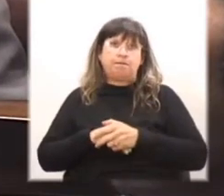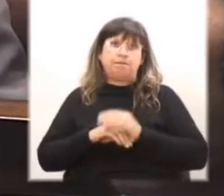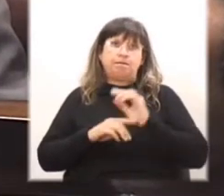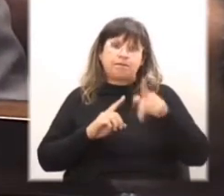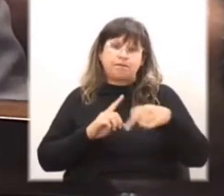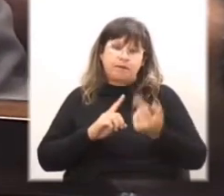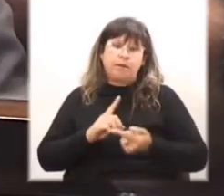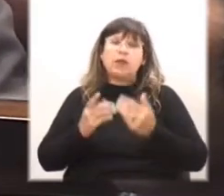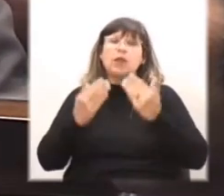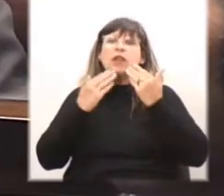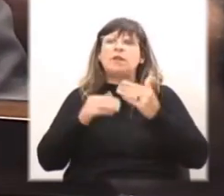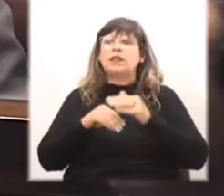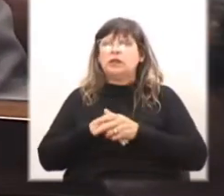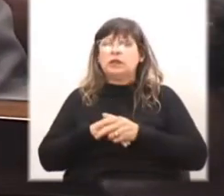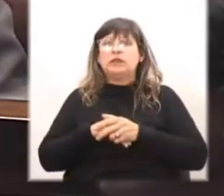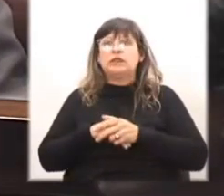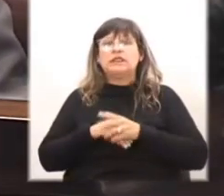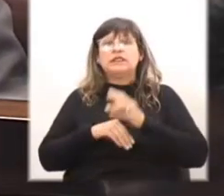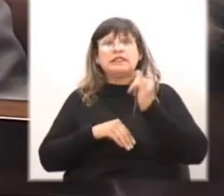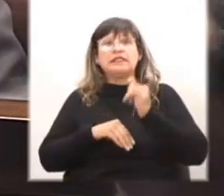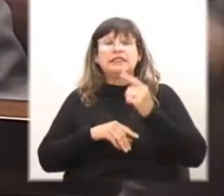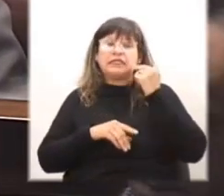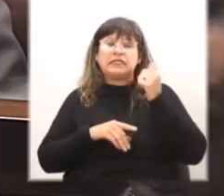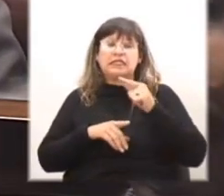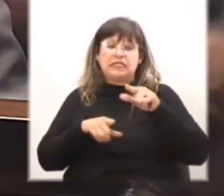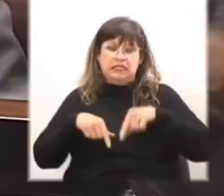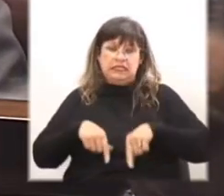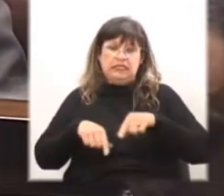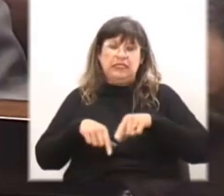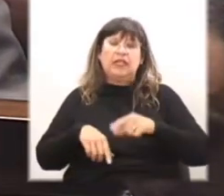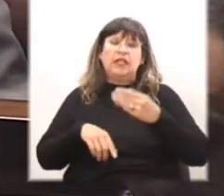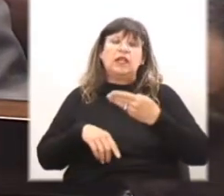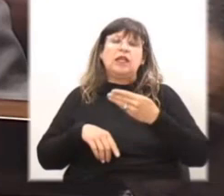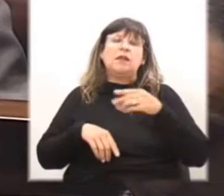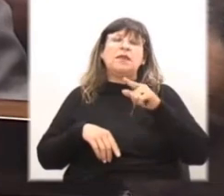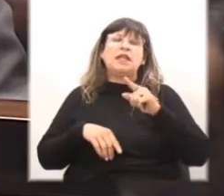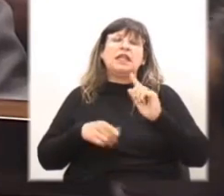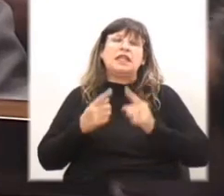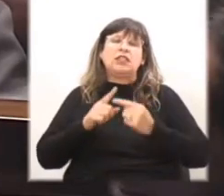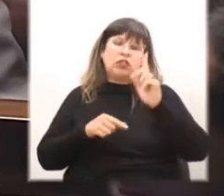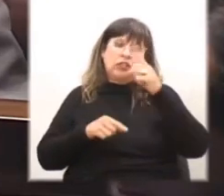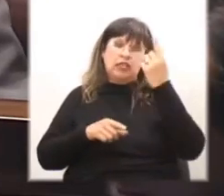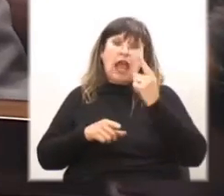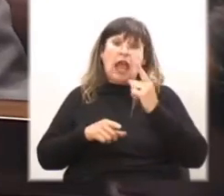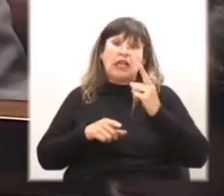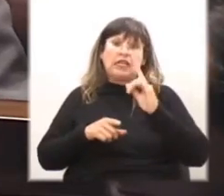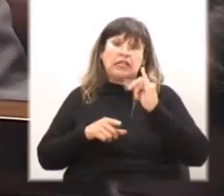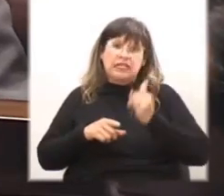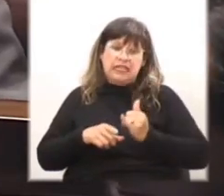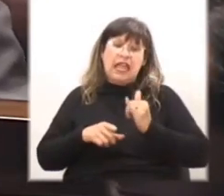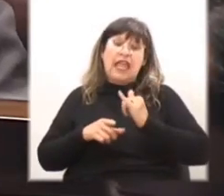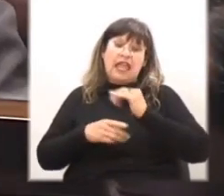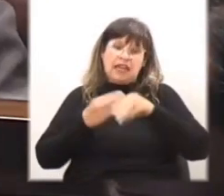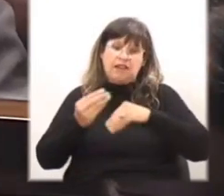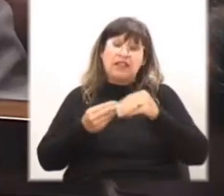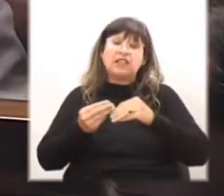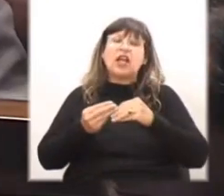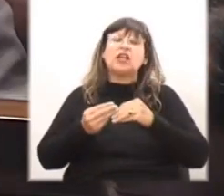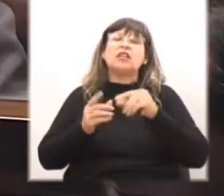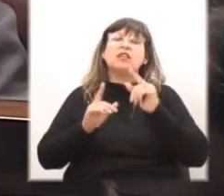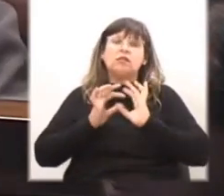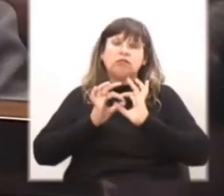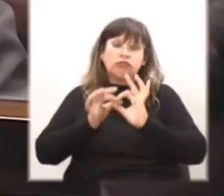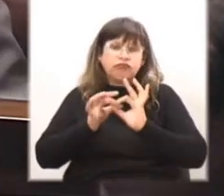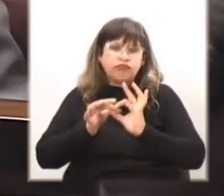las preguntas es si el señor ministro Francisco Bustillo tiene familiares con vínculos sanguíneos o con